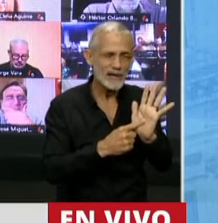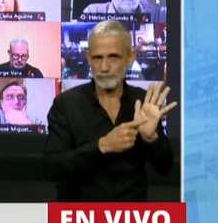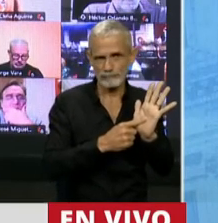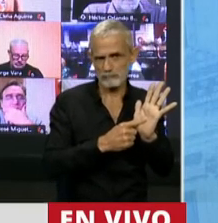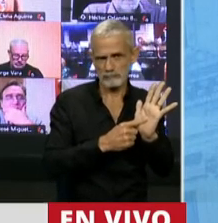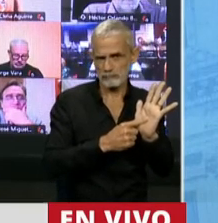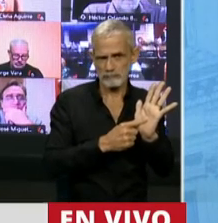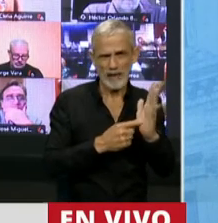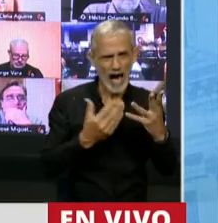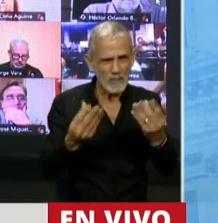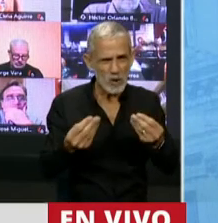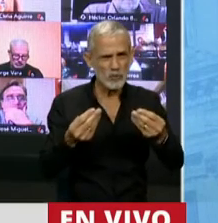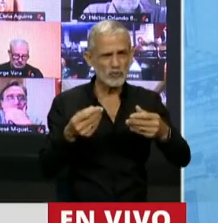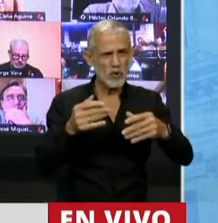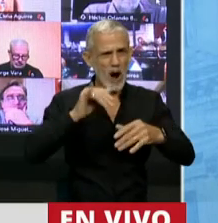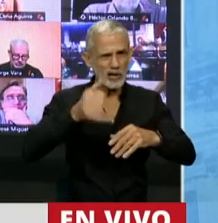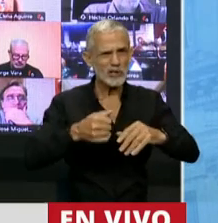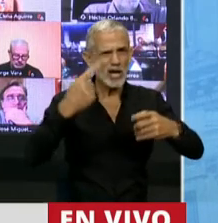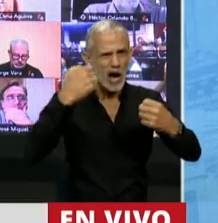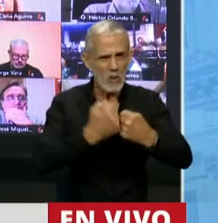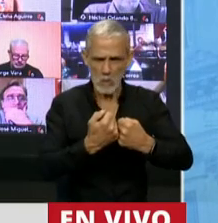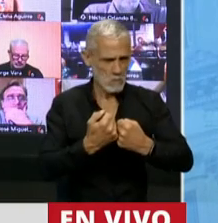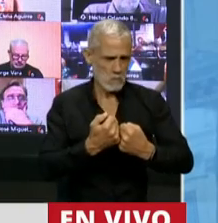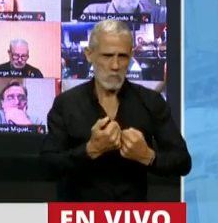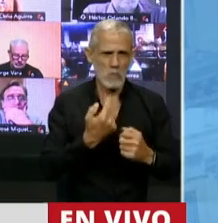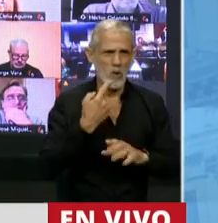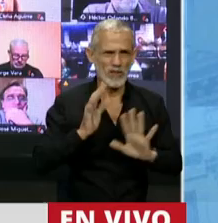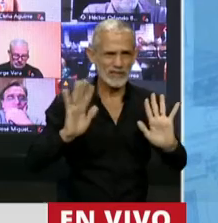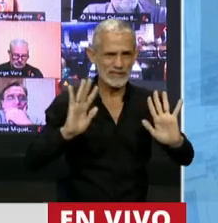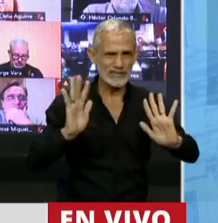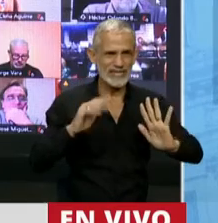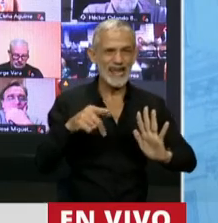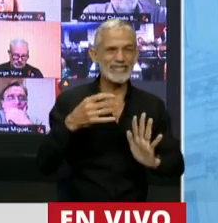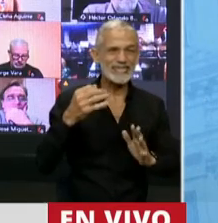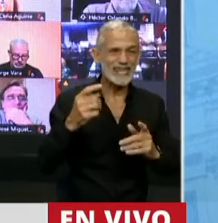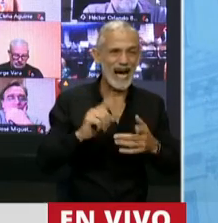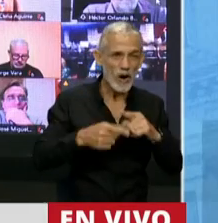no de ninguna forma avalaron y convalidaron esto que debería haber sido